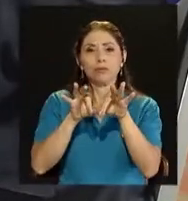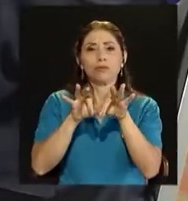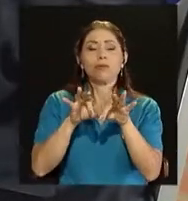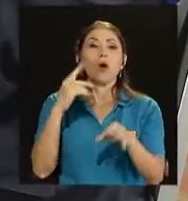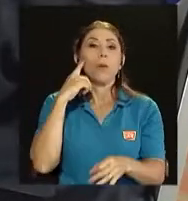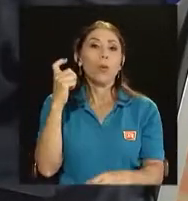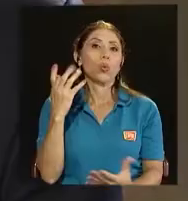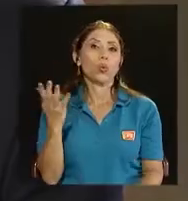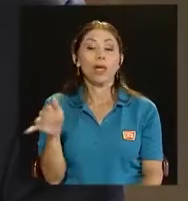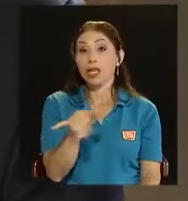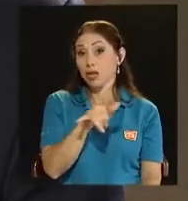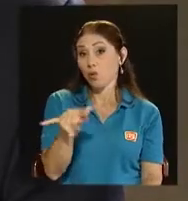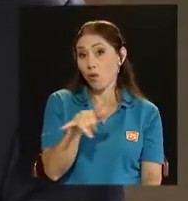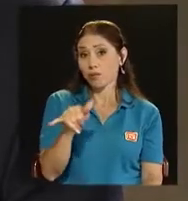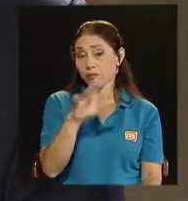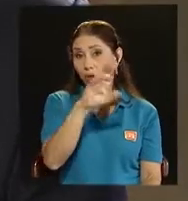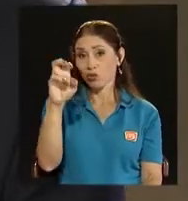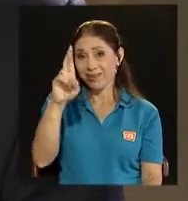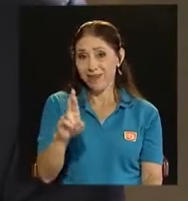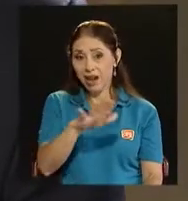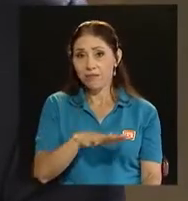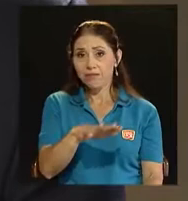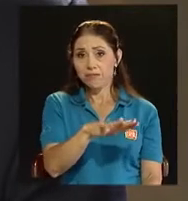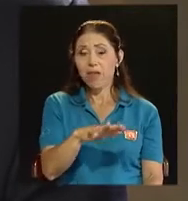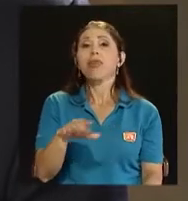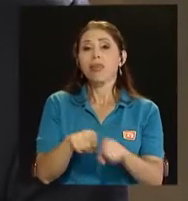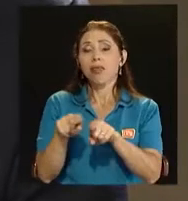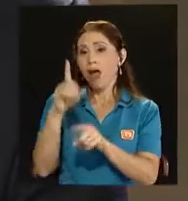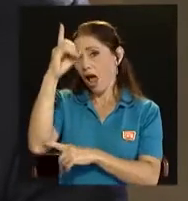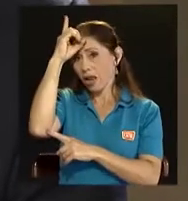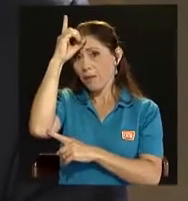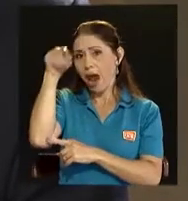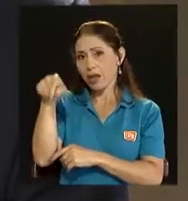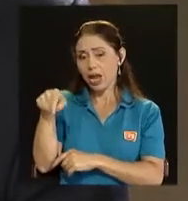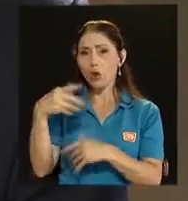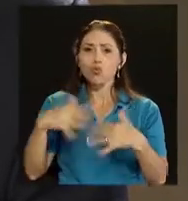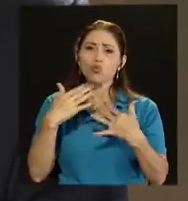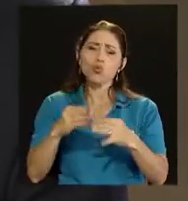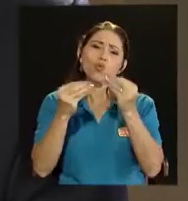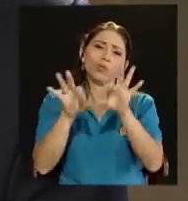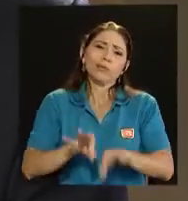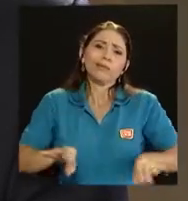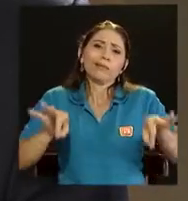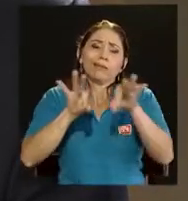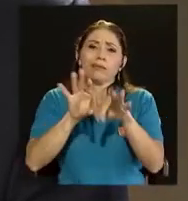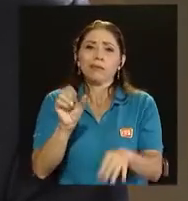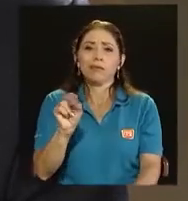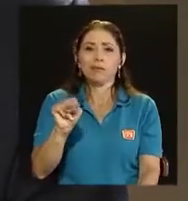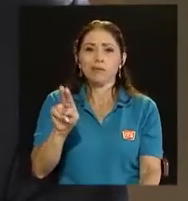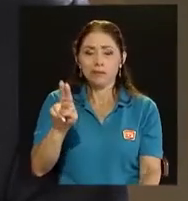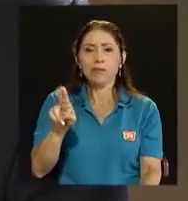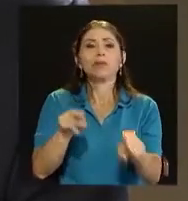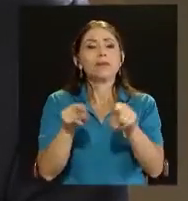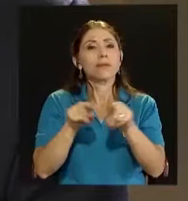igual que Costa Rica, Alemania atribuye un enorme valor a las Naciones Unidas y a